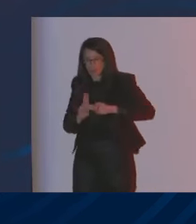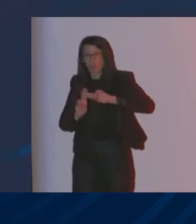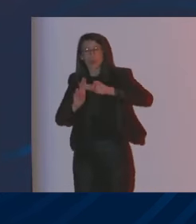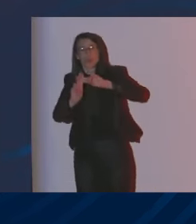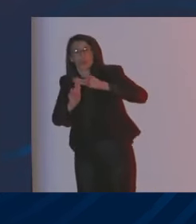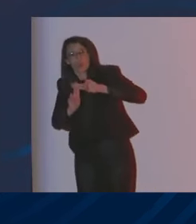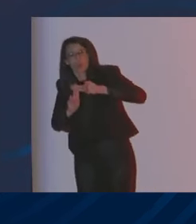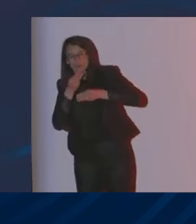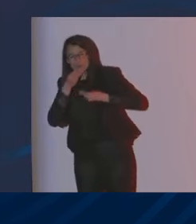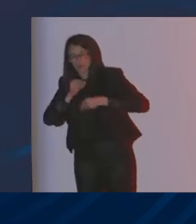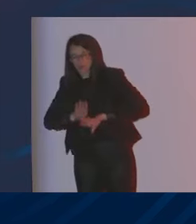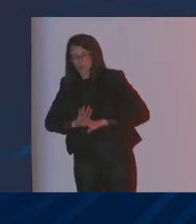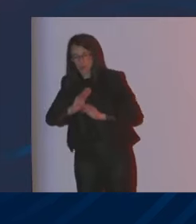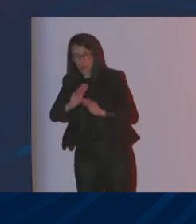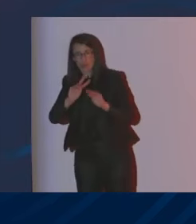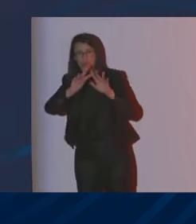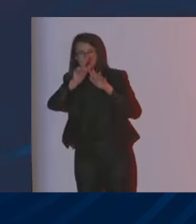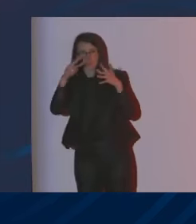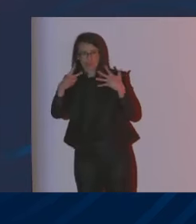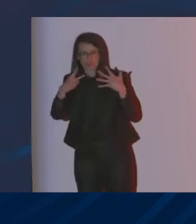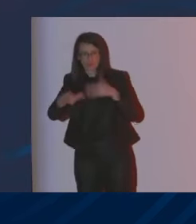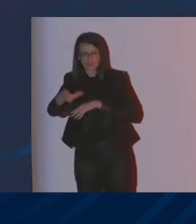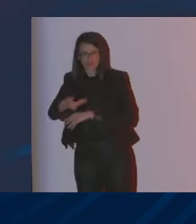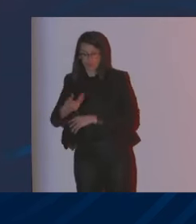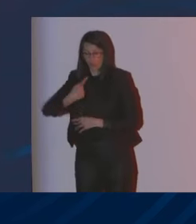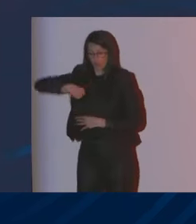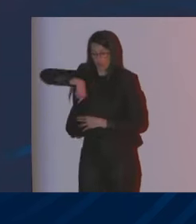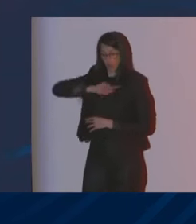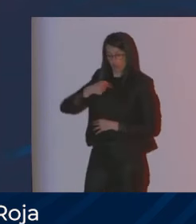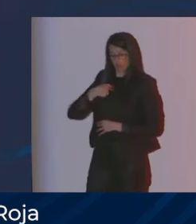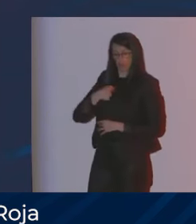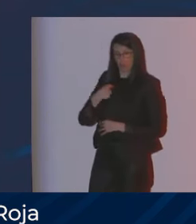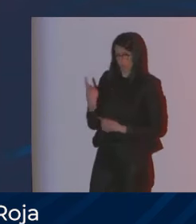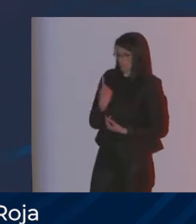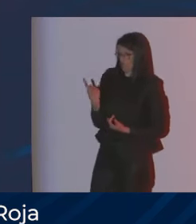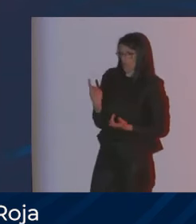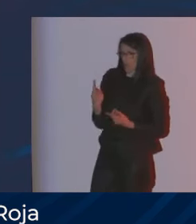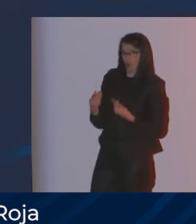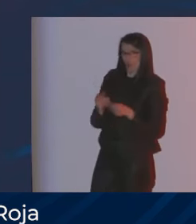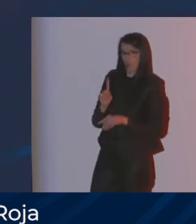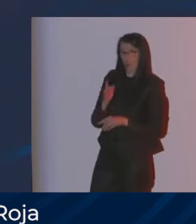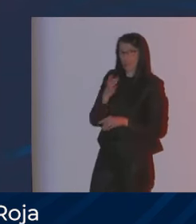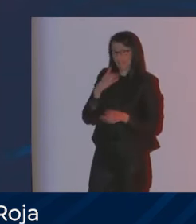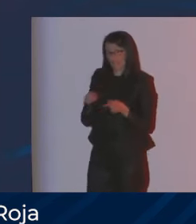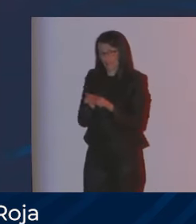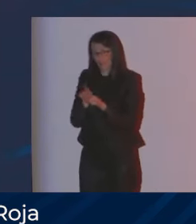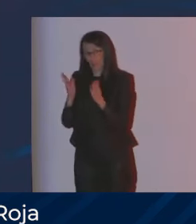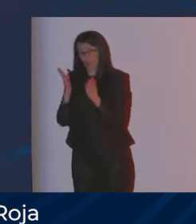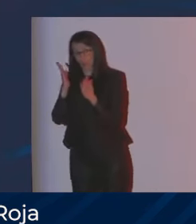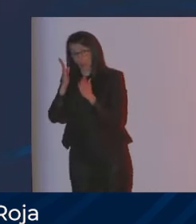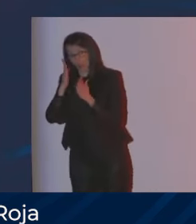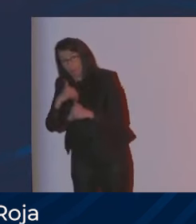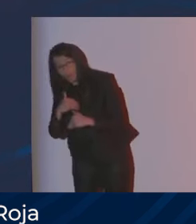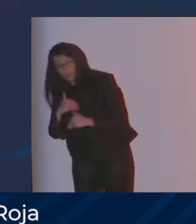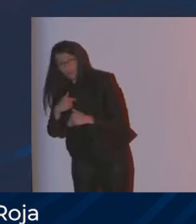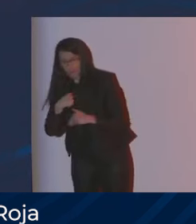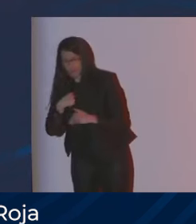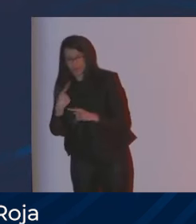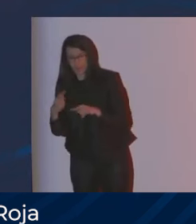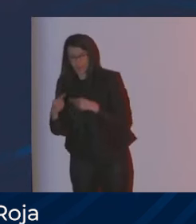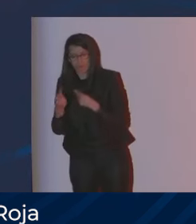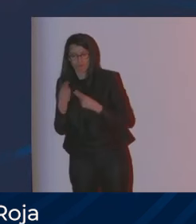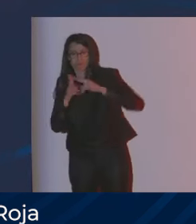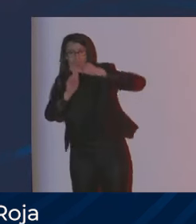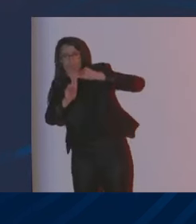Roja. No se crean que lo he hecho todo yo, ¿eh? No, no. Sin ellas, sin el resto de mis hermanas,